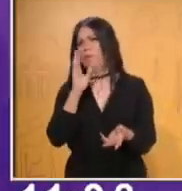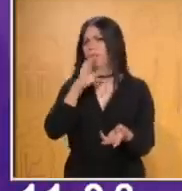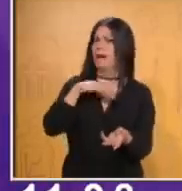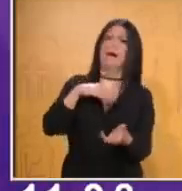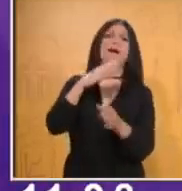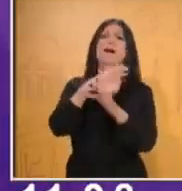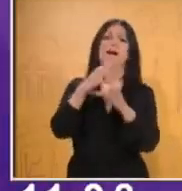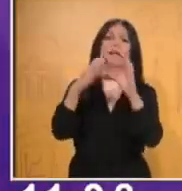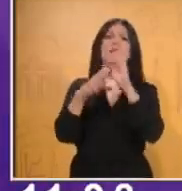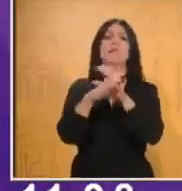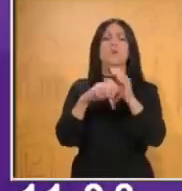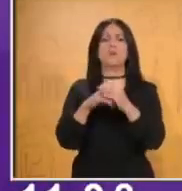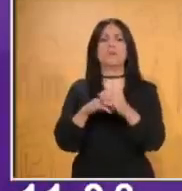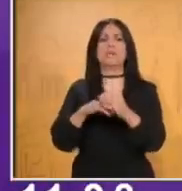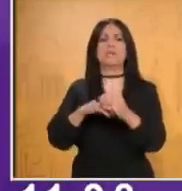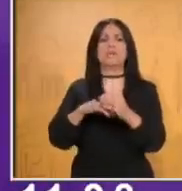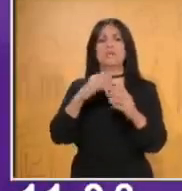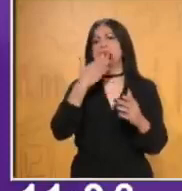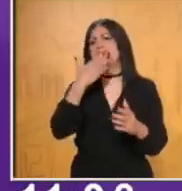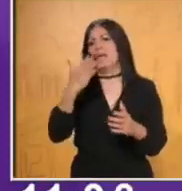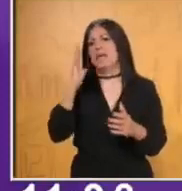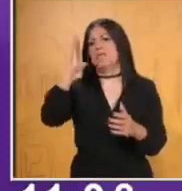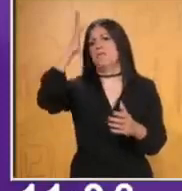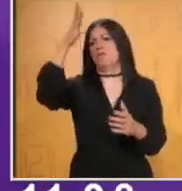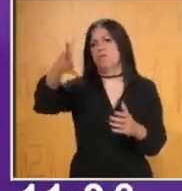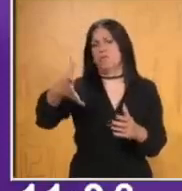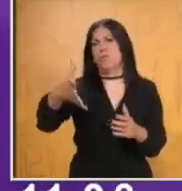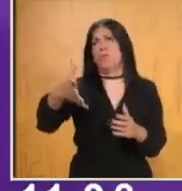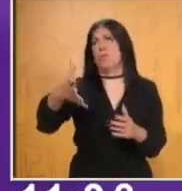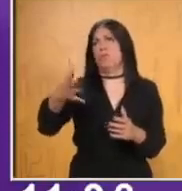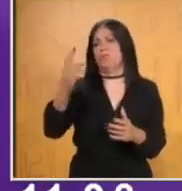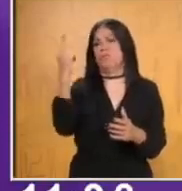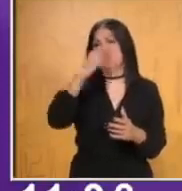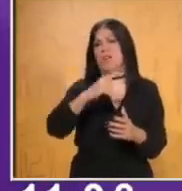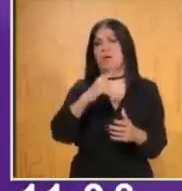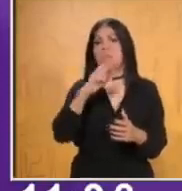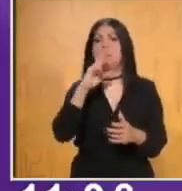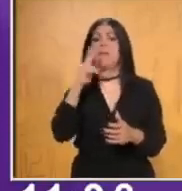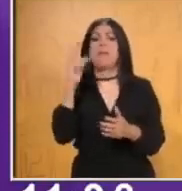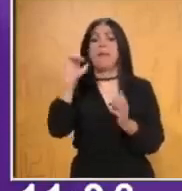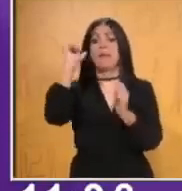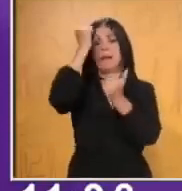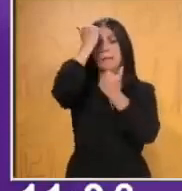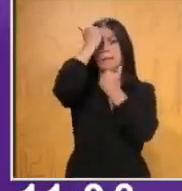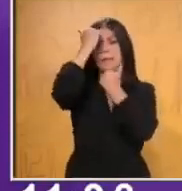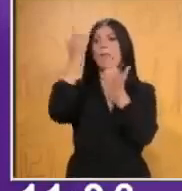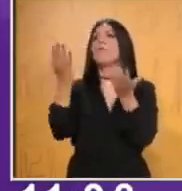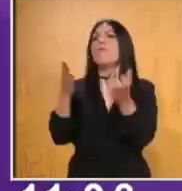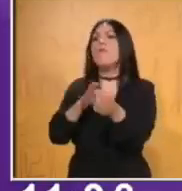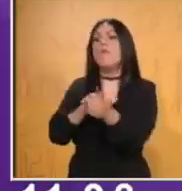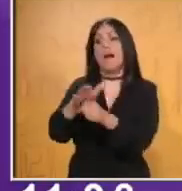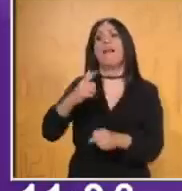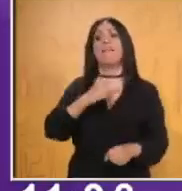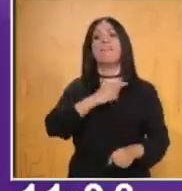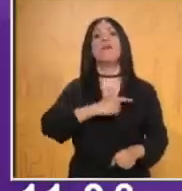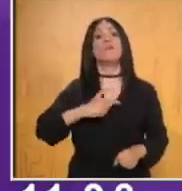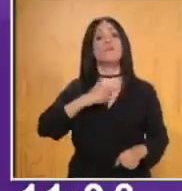que más les haya gustado del cuento y platiquen a sus padres qué fue lo que les llamó la atención de ese párrafo.